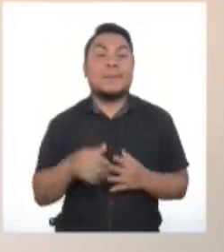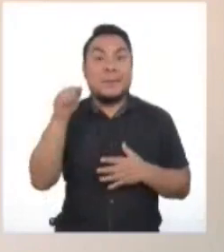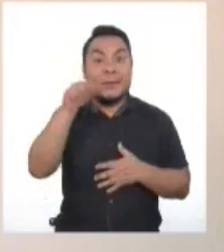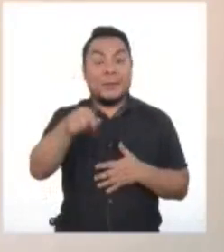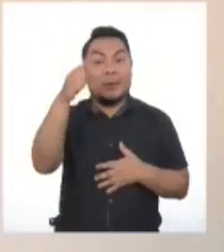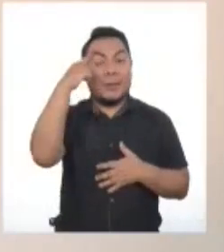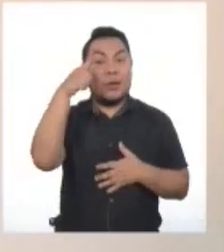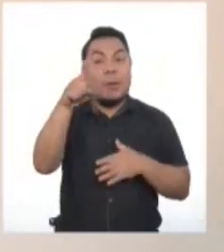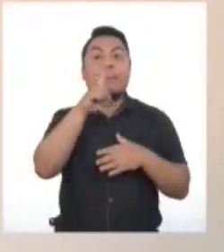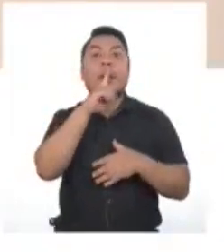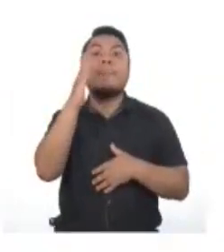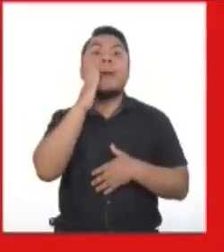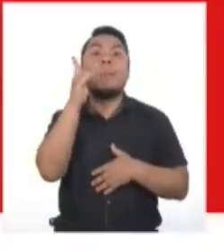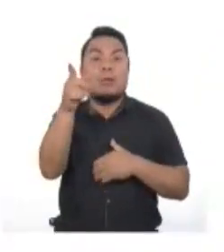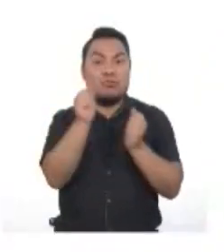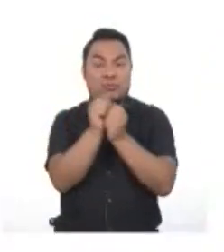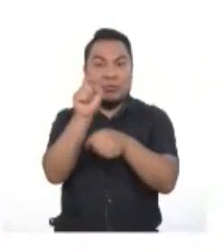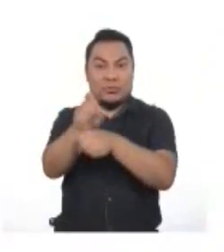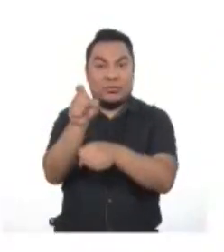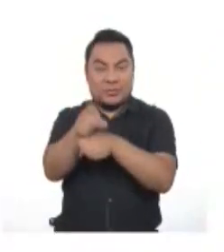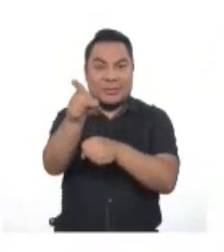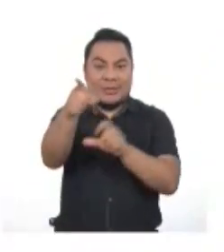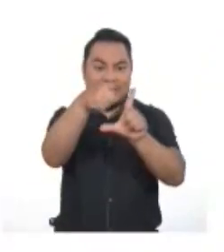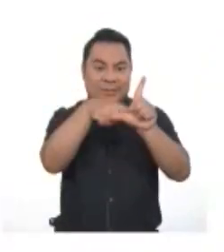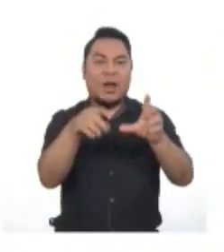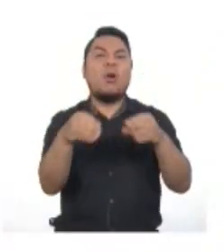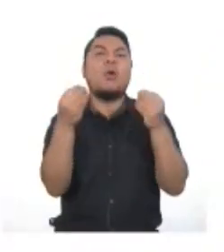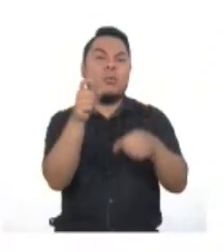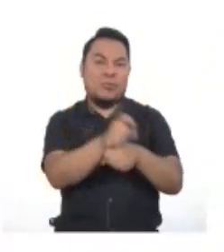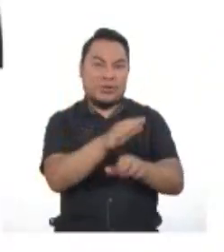este video te enseñamos cómo.